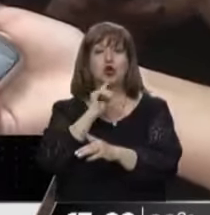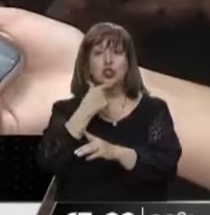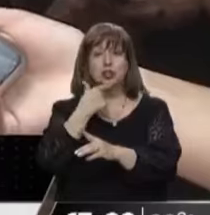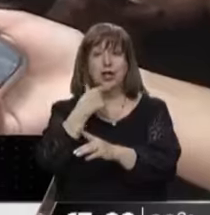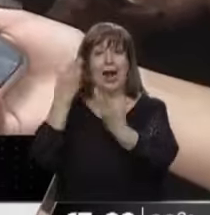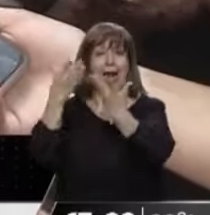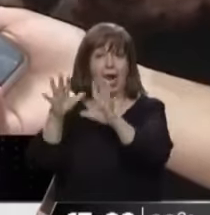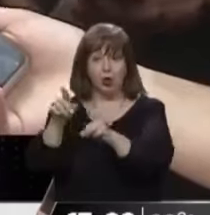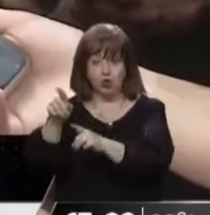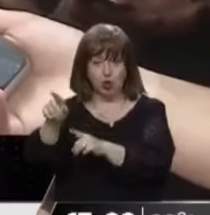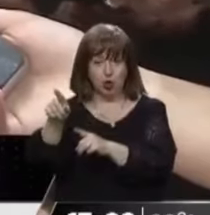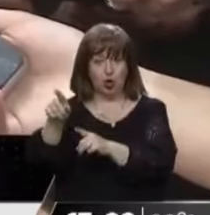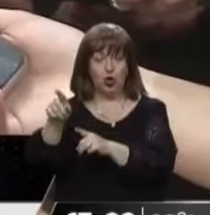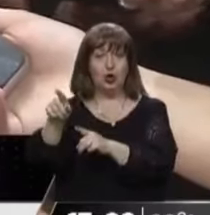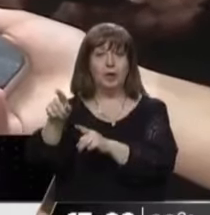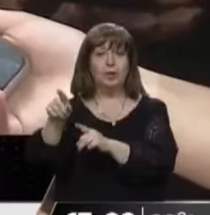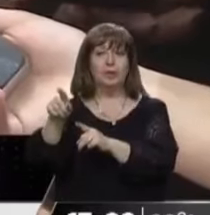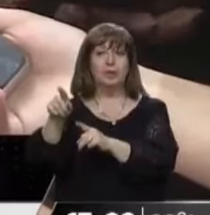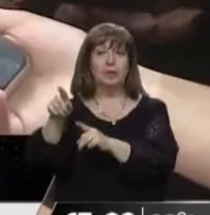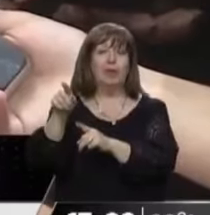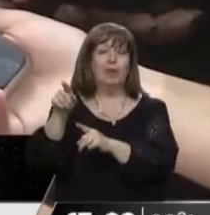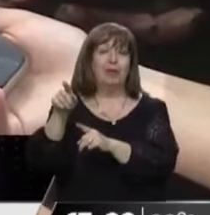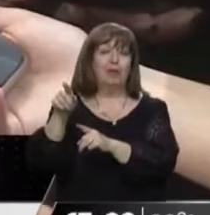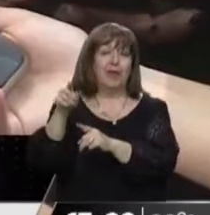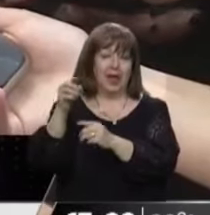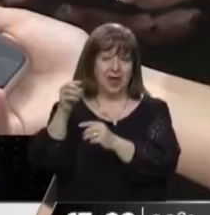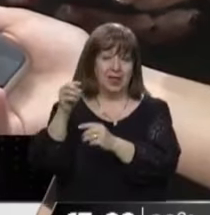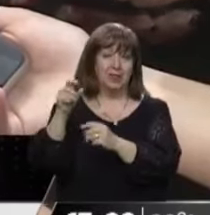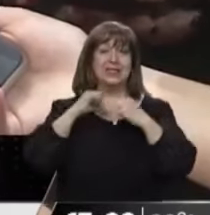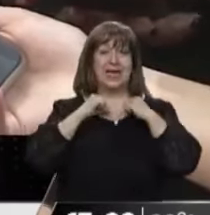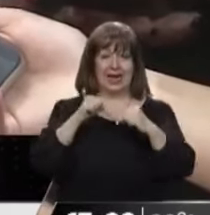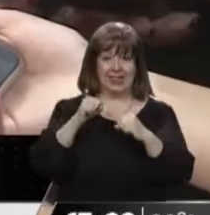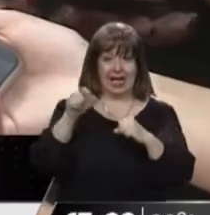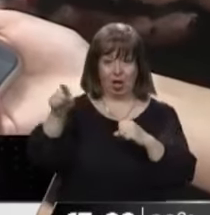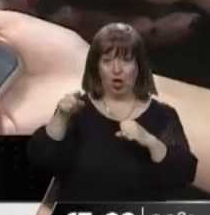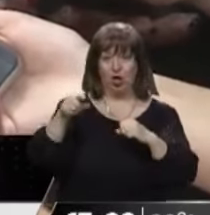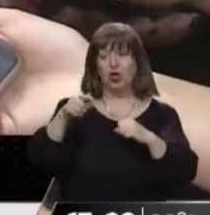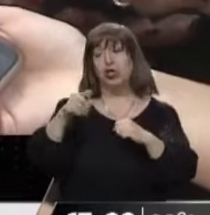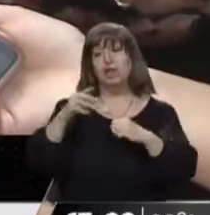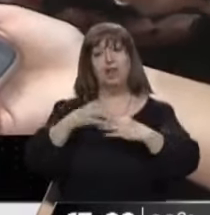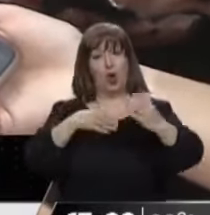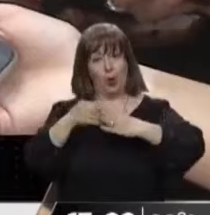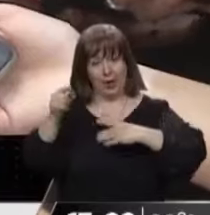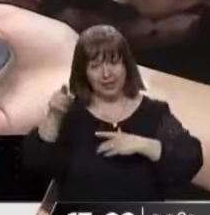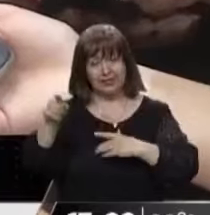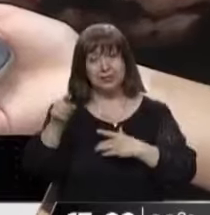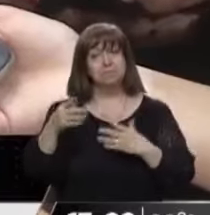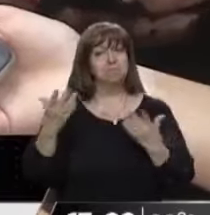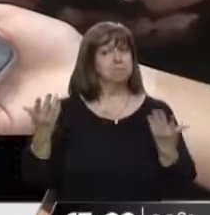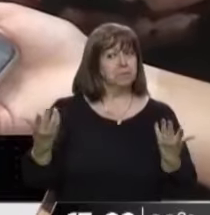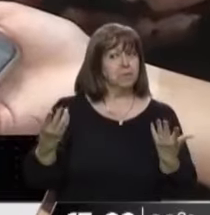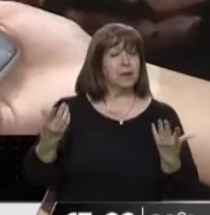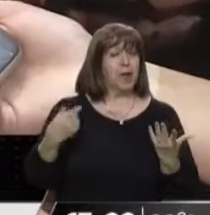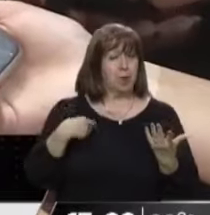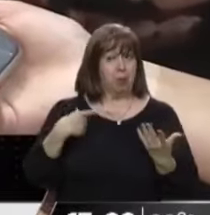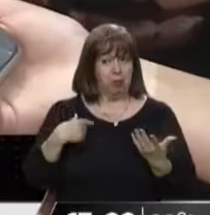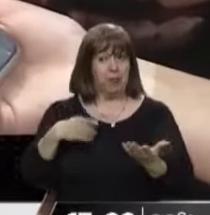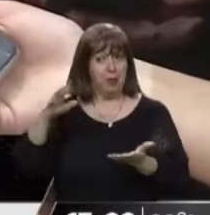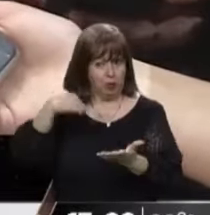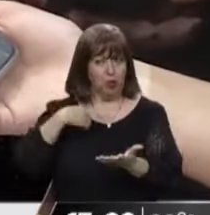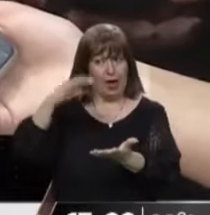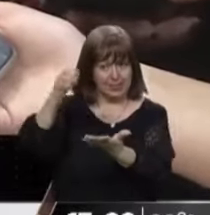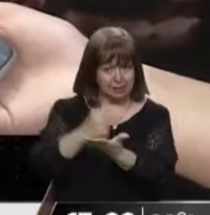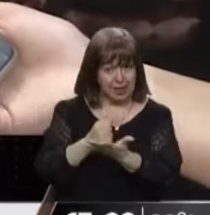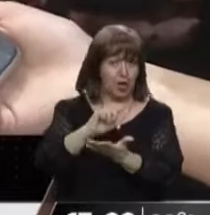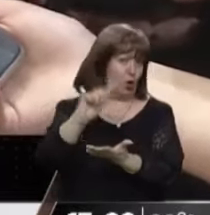quiero justamente referir a la renuncia del secretario de Obras, nosotros sabemos que tenemos la posibilidad de aceptar o no aceptar la